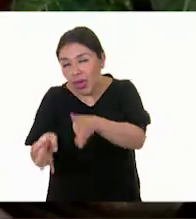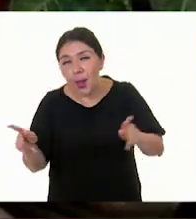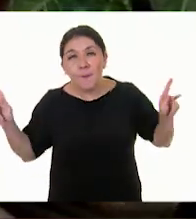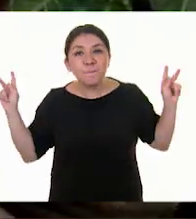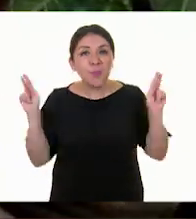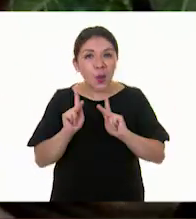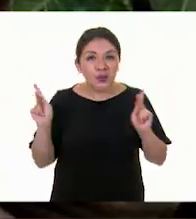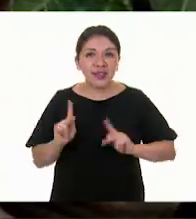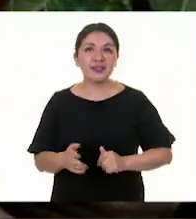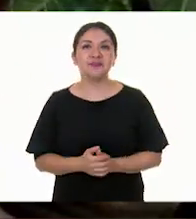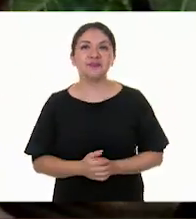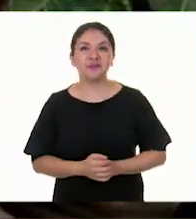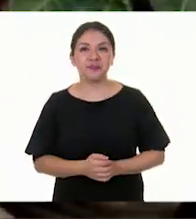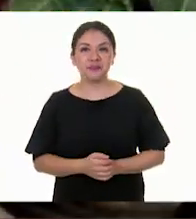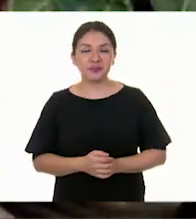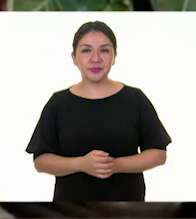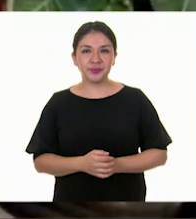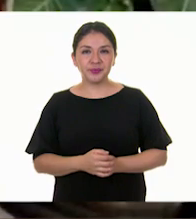¡Fuera, mosca!